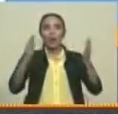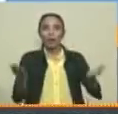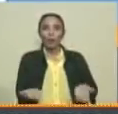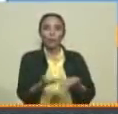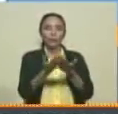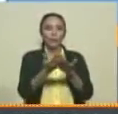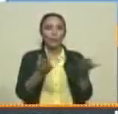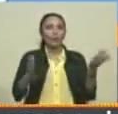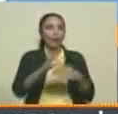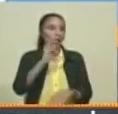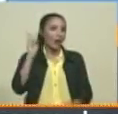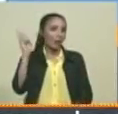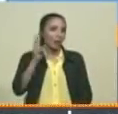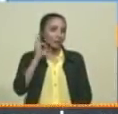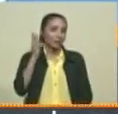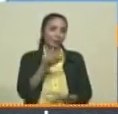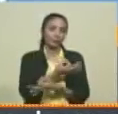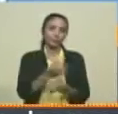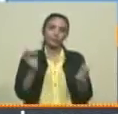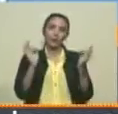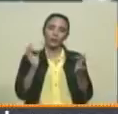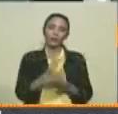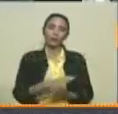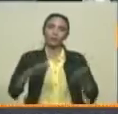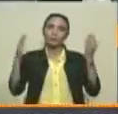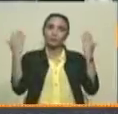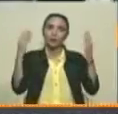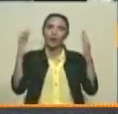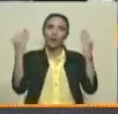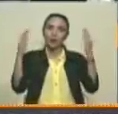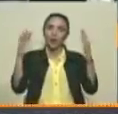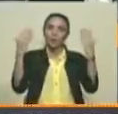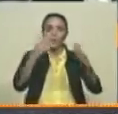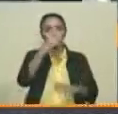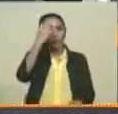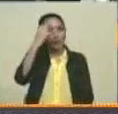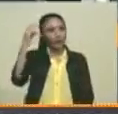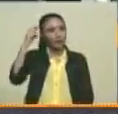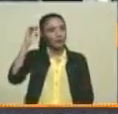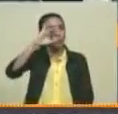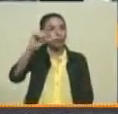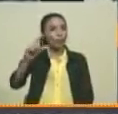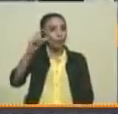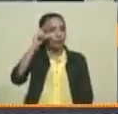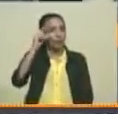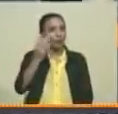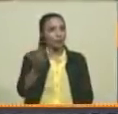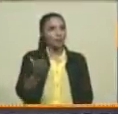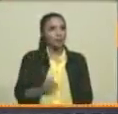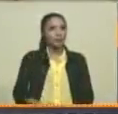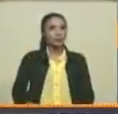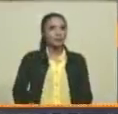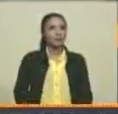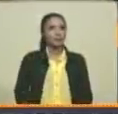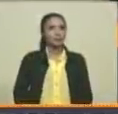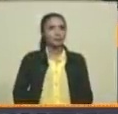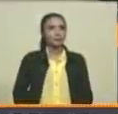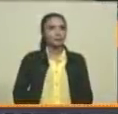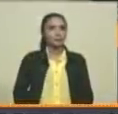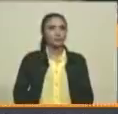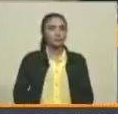Washington. Vienen victoriosos. Un aplauso al canciller Jorge Arriaza, a